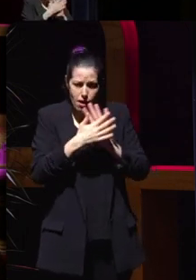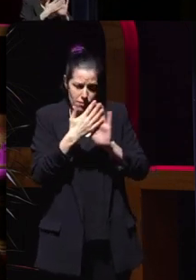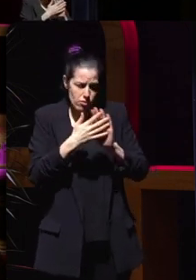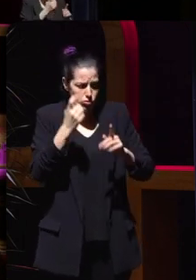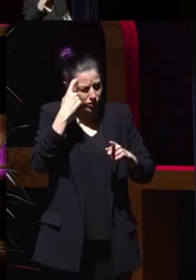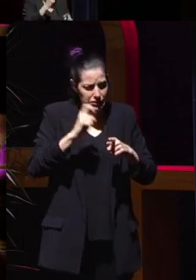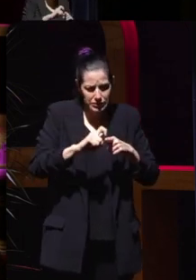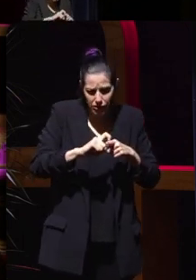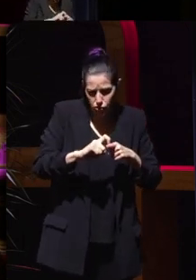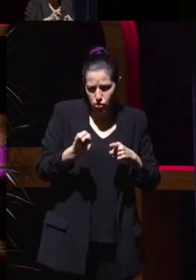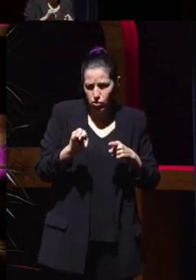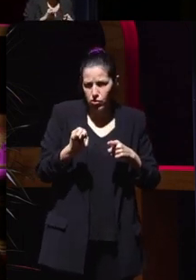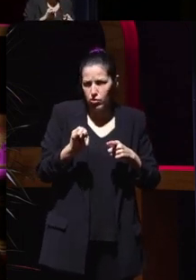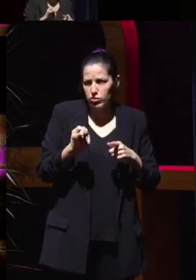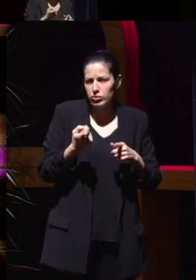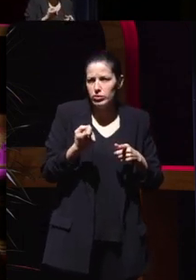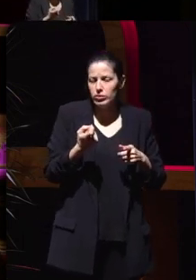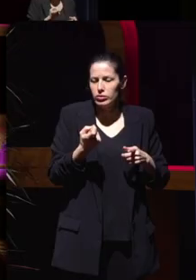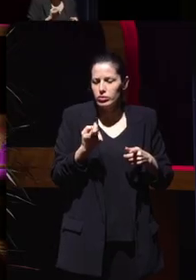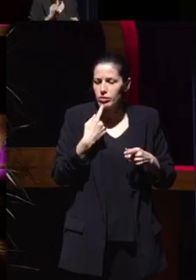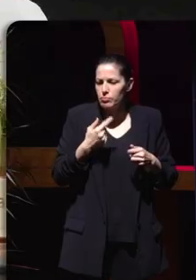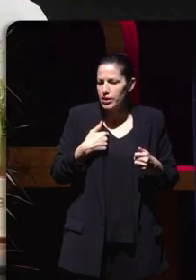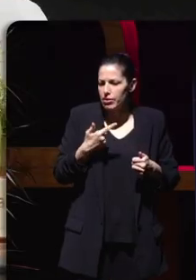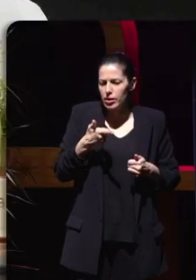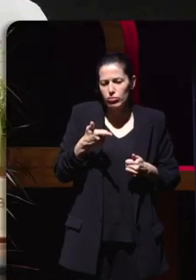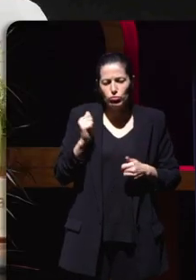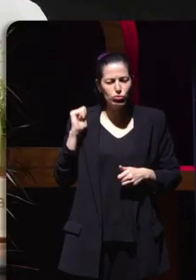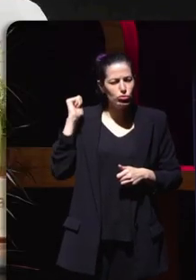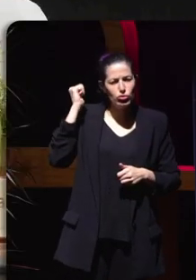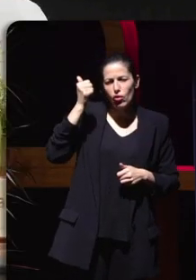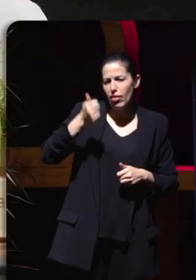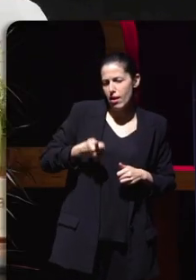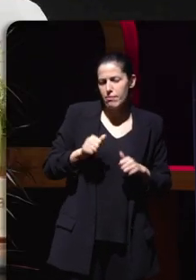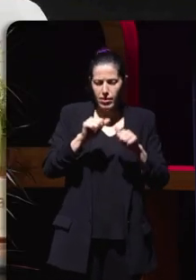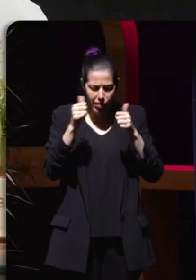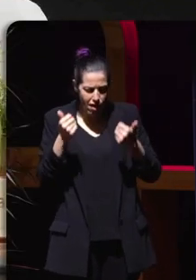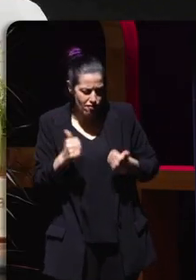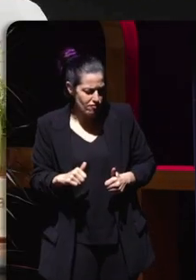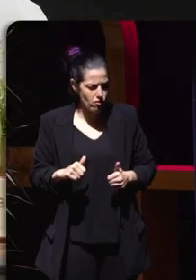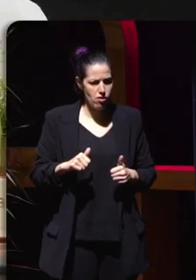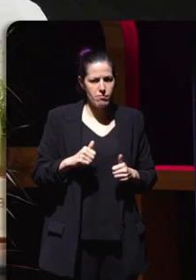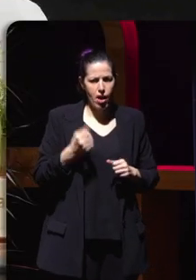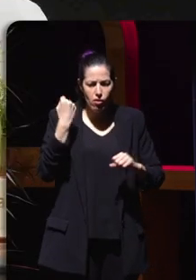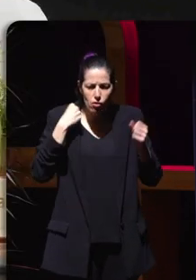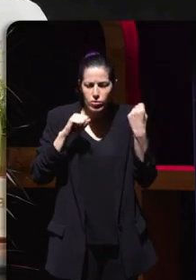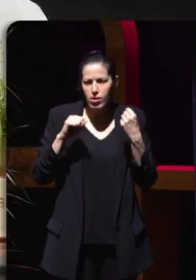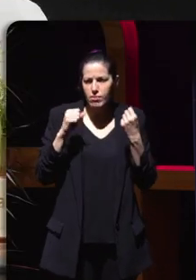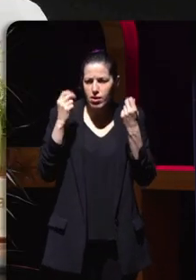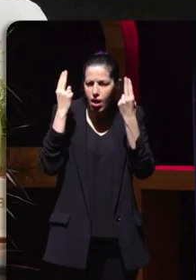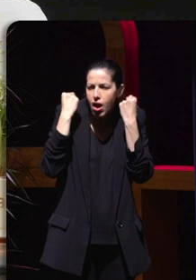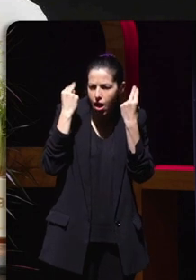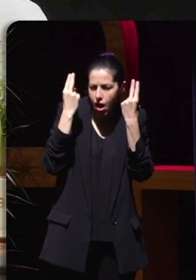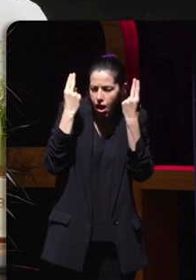llevas toda la vida comportándote como una geisha y me quedé así como como una geisha y claro todos tenemos en la cabeza nuestras actitudes súper